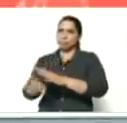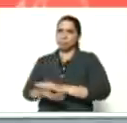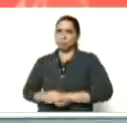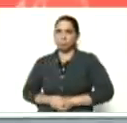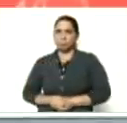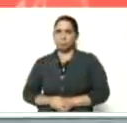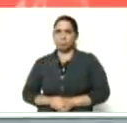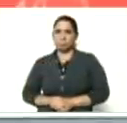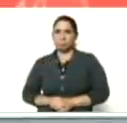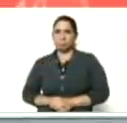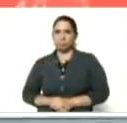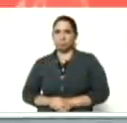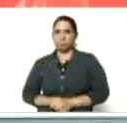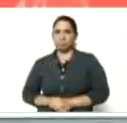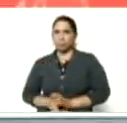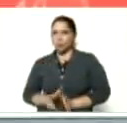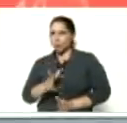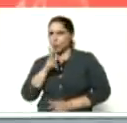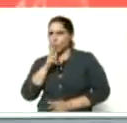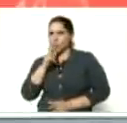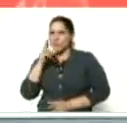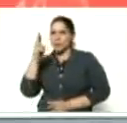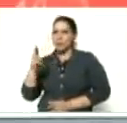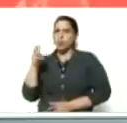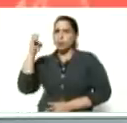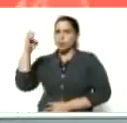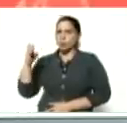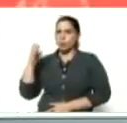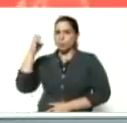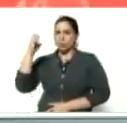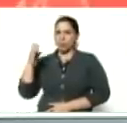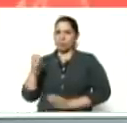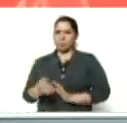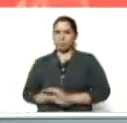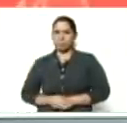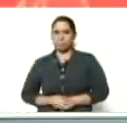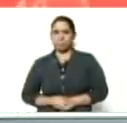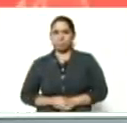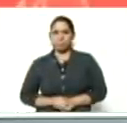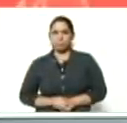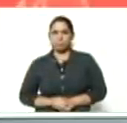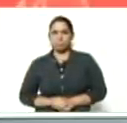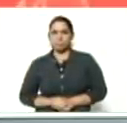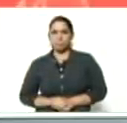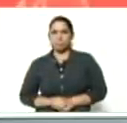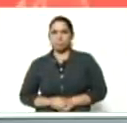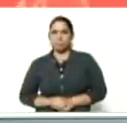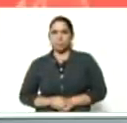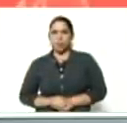la vetusta Unión Europea, la derecha mundial,